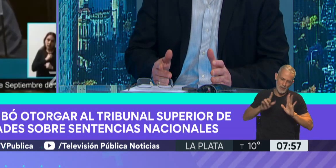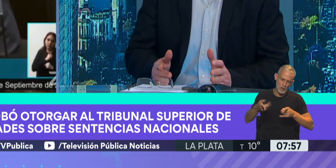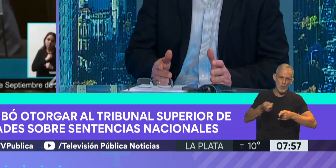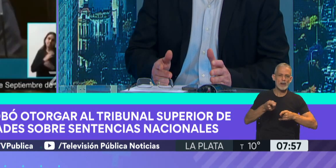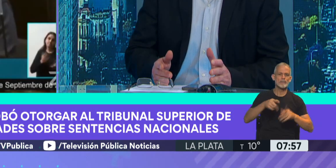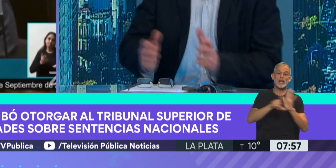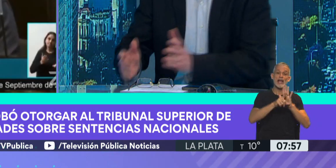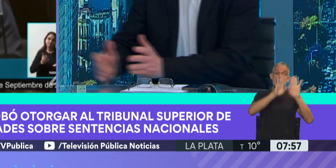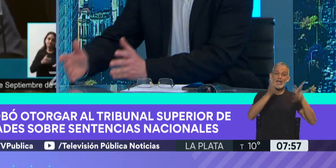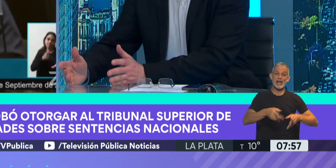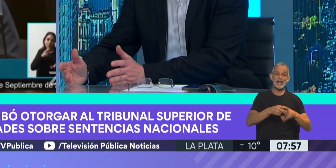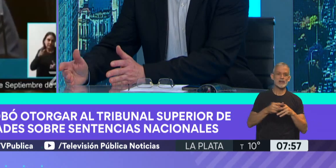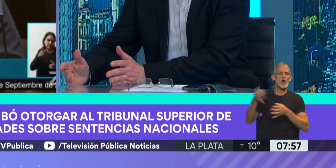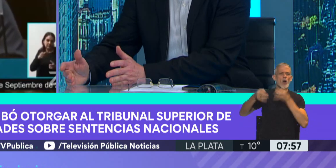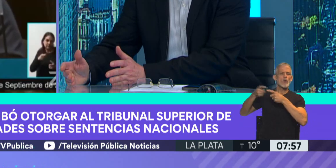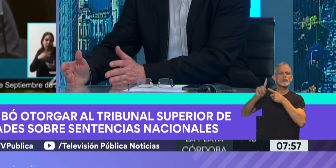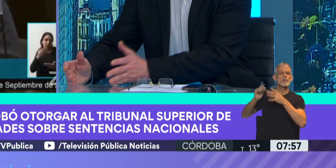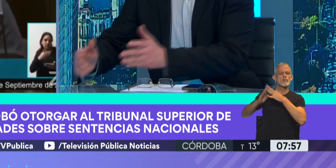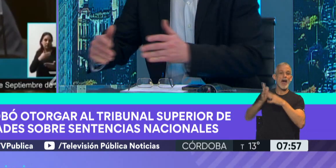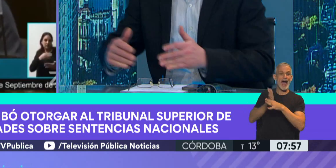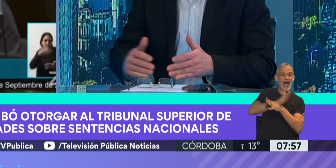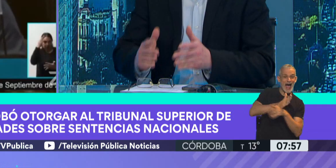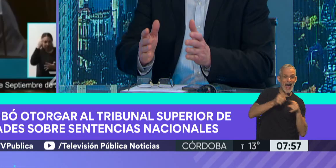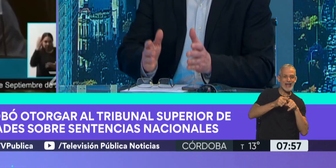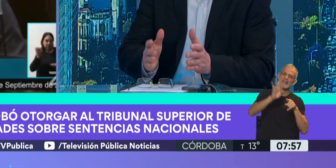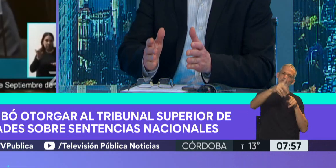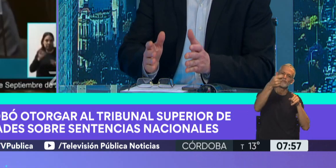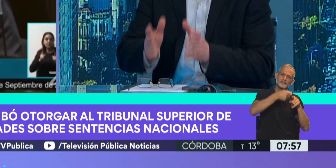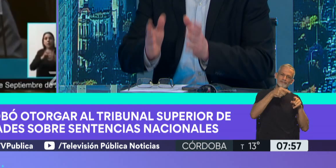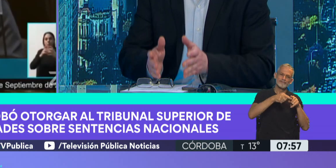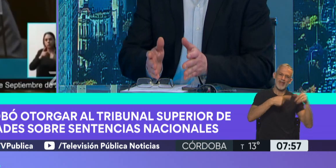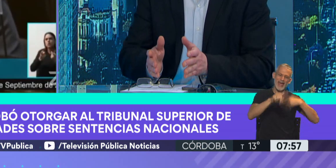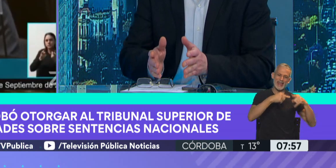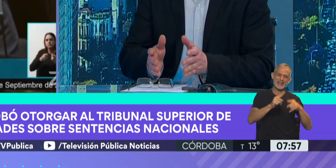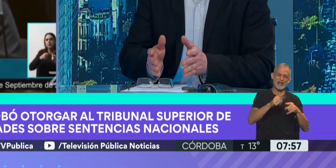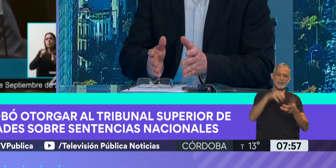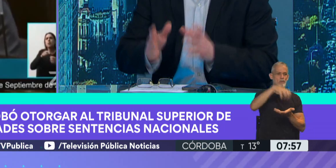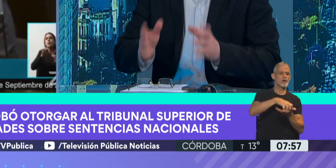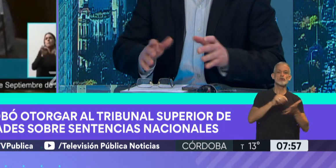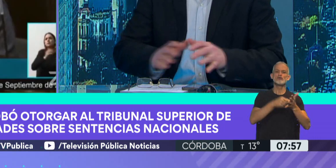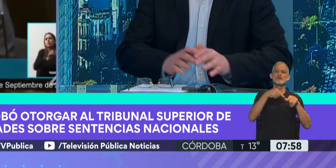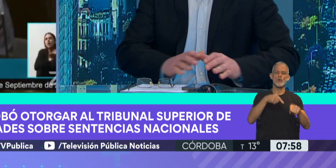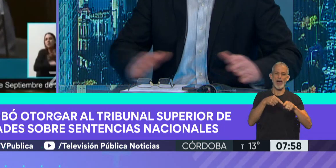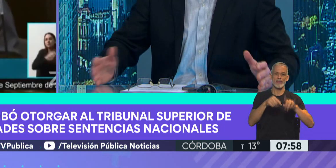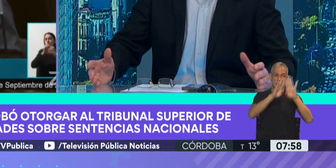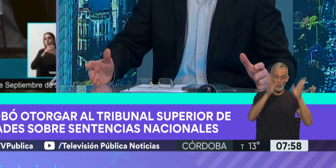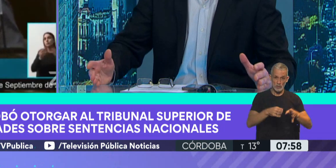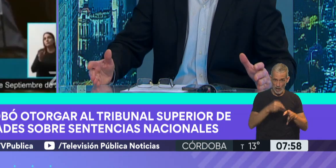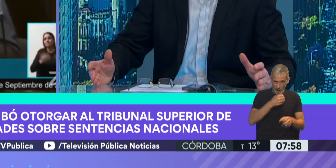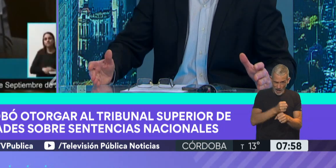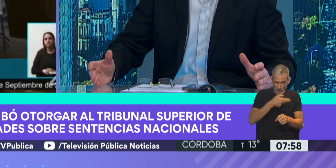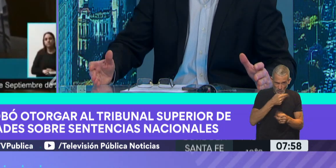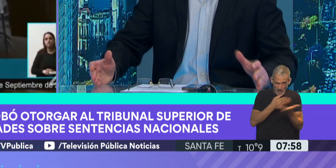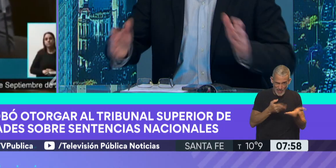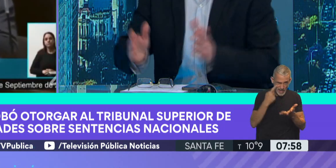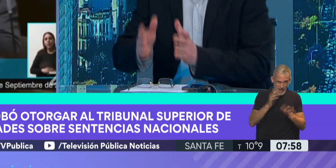la legislatura es que antes de llegar a la Corte se va a meter la Corte de la Ciudad, un tribunal que hasta ahora nunca tuvo